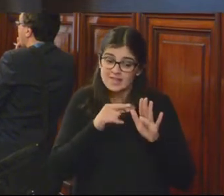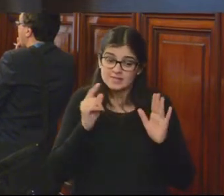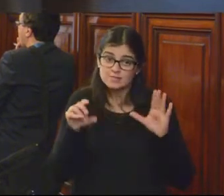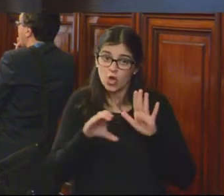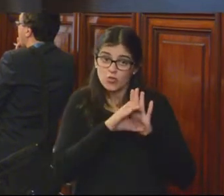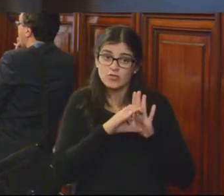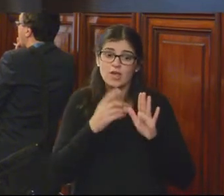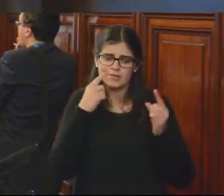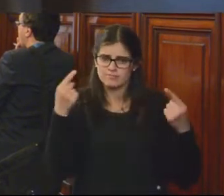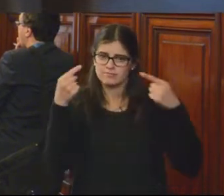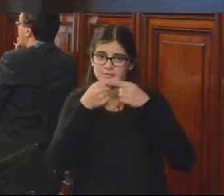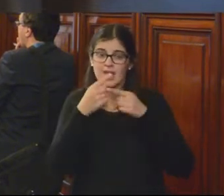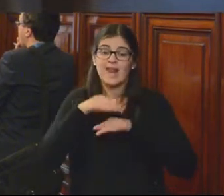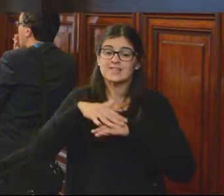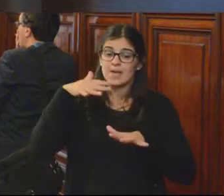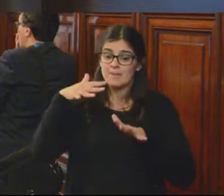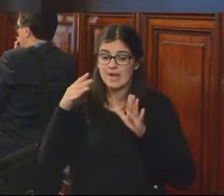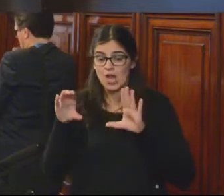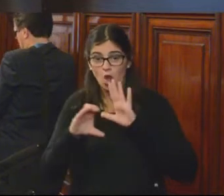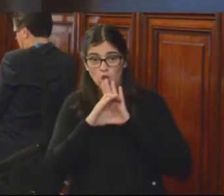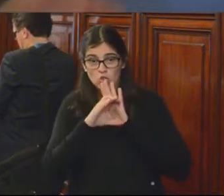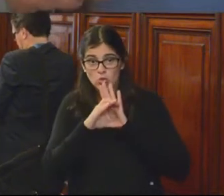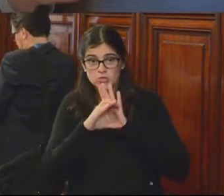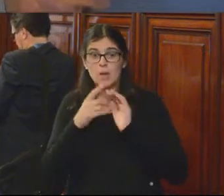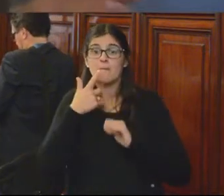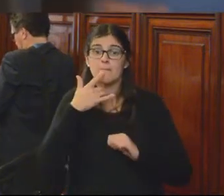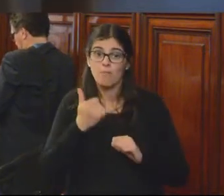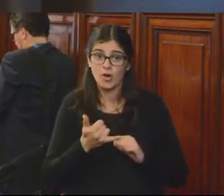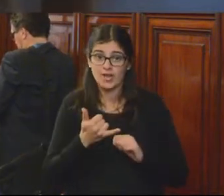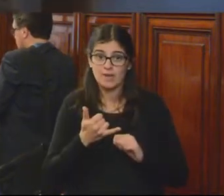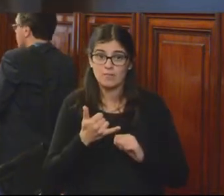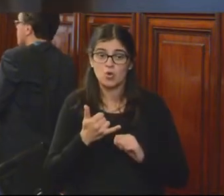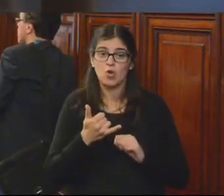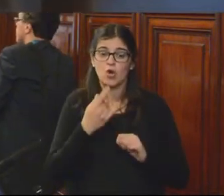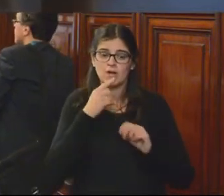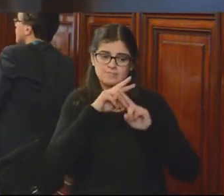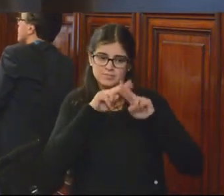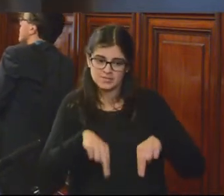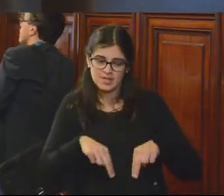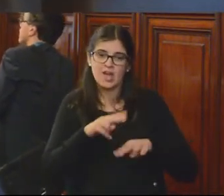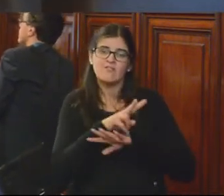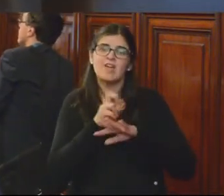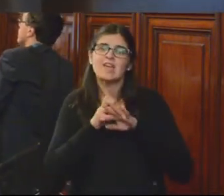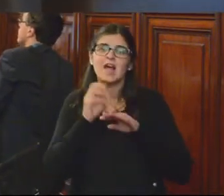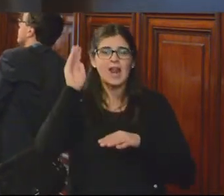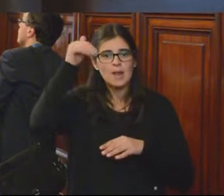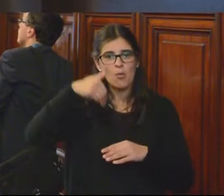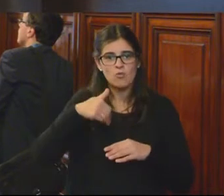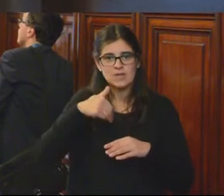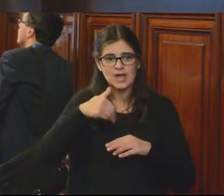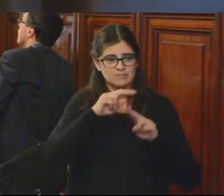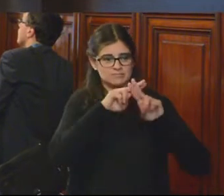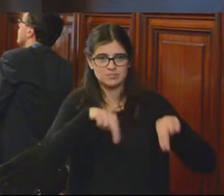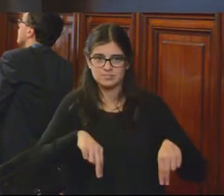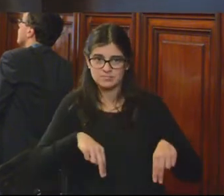totalmente contradictorios. La Asamblea Nacional Constituyente, por ejemplo, destituyó a la Fiscal General de la República.